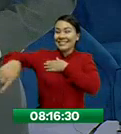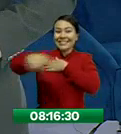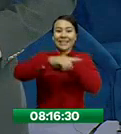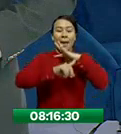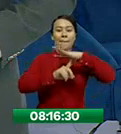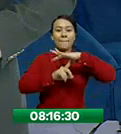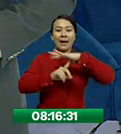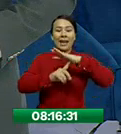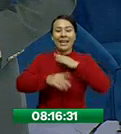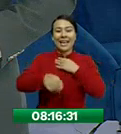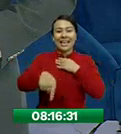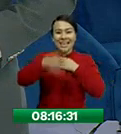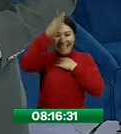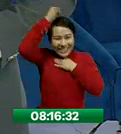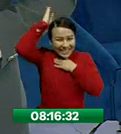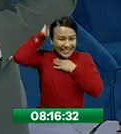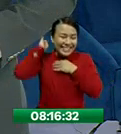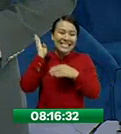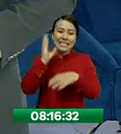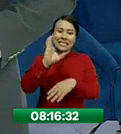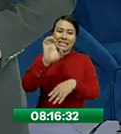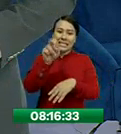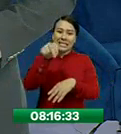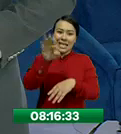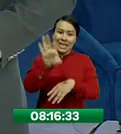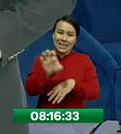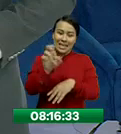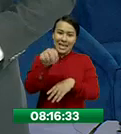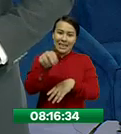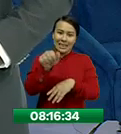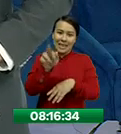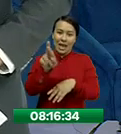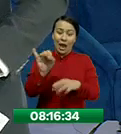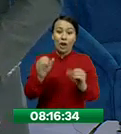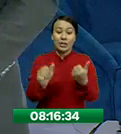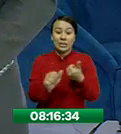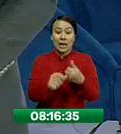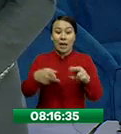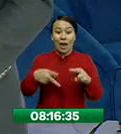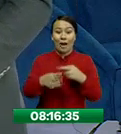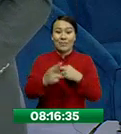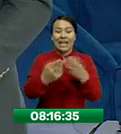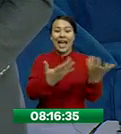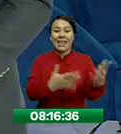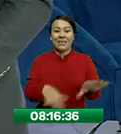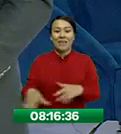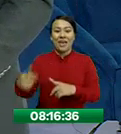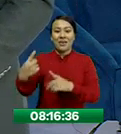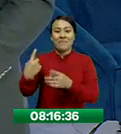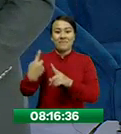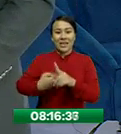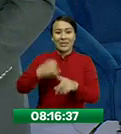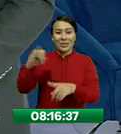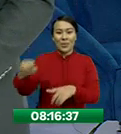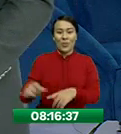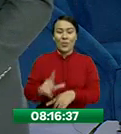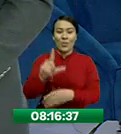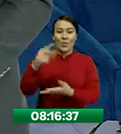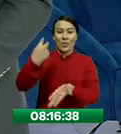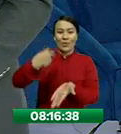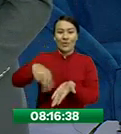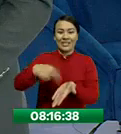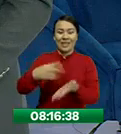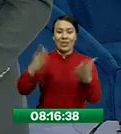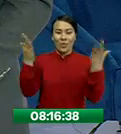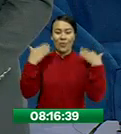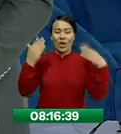mismo nombre, en el centro de Guayaquil. En pocos minutos inician oficialmente las actividades por las fiestas de